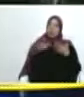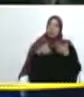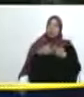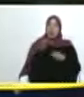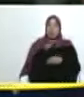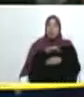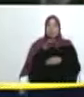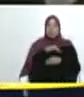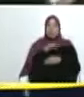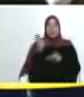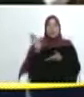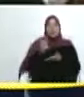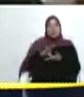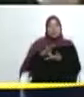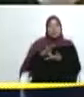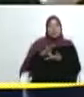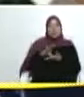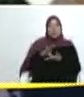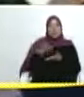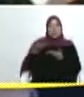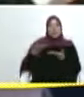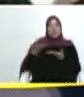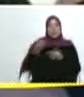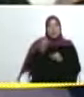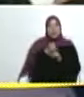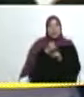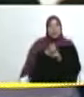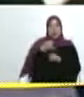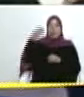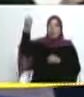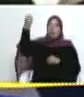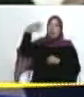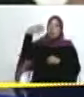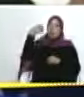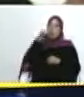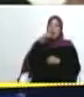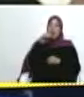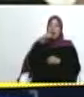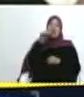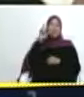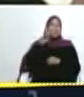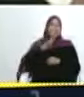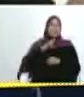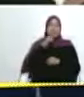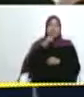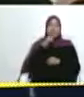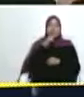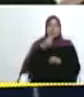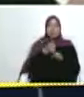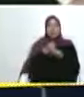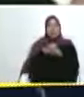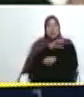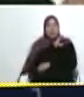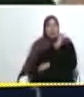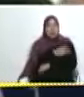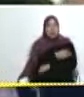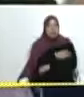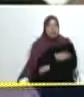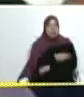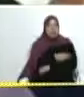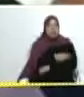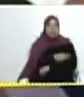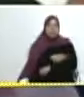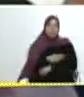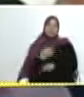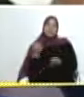ciudades, con la transformación de los servicios públicos, también con el uso racional y eficiente de la energía, que tiene que tener que